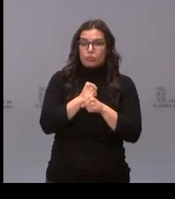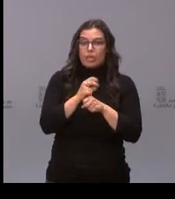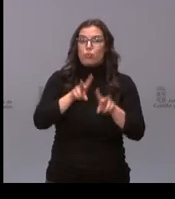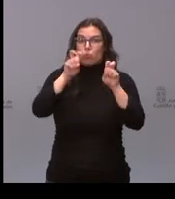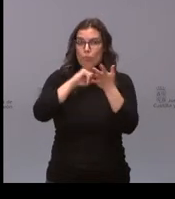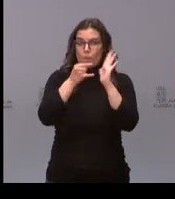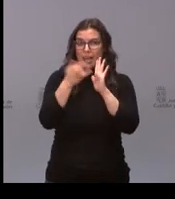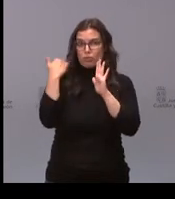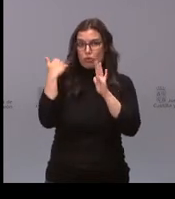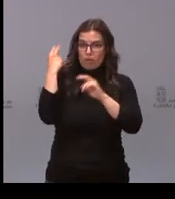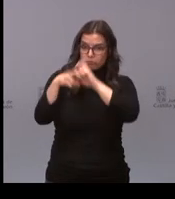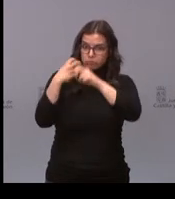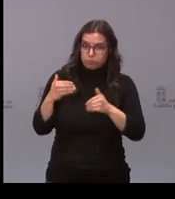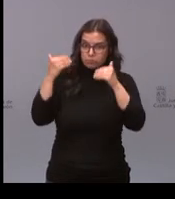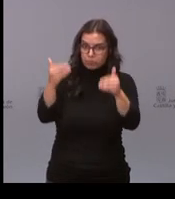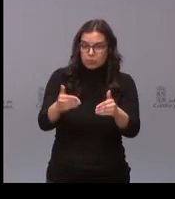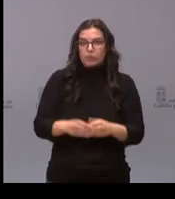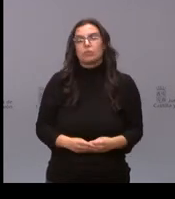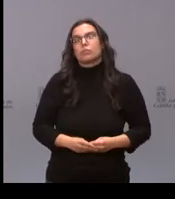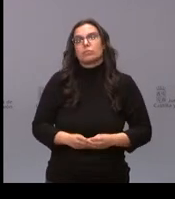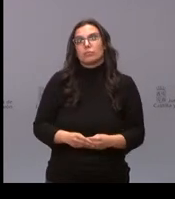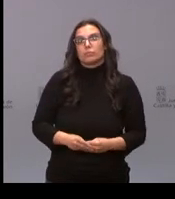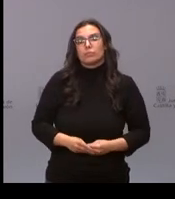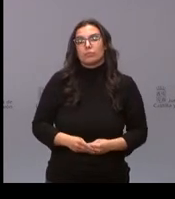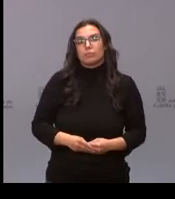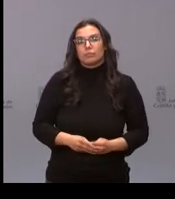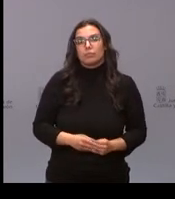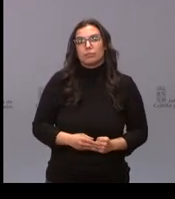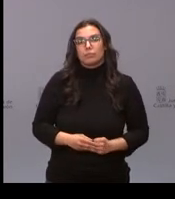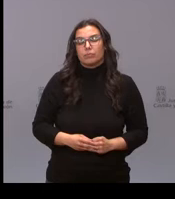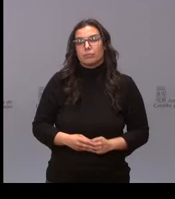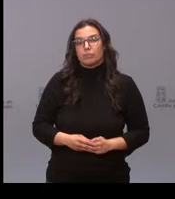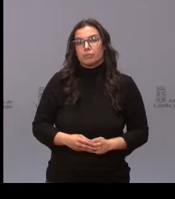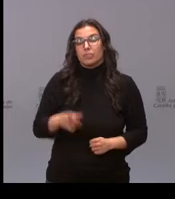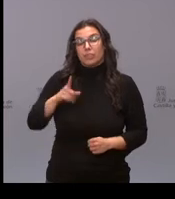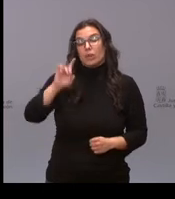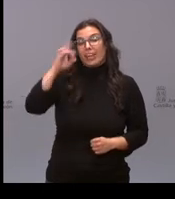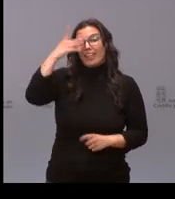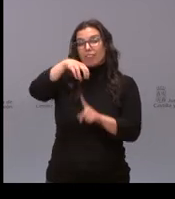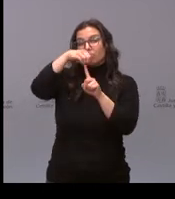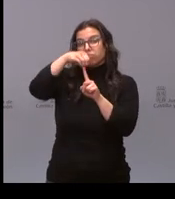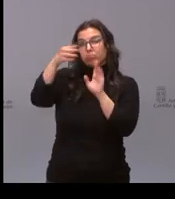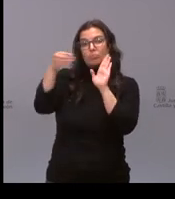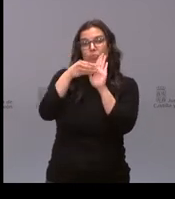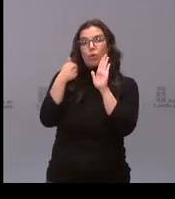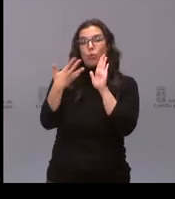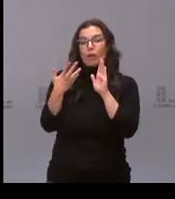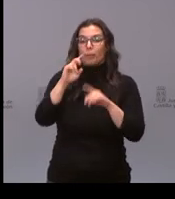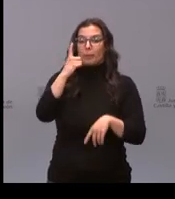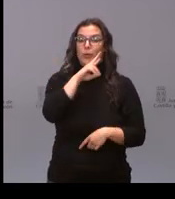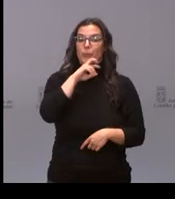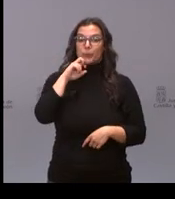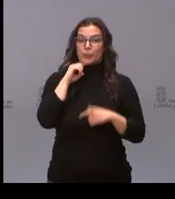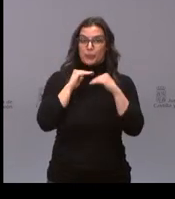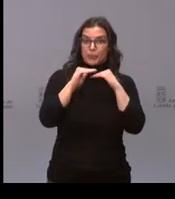Soria y va a tener una idea fundamental, que es no solo la sostenibilidad